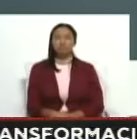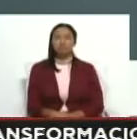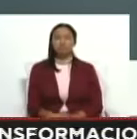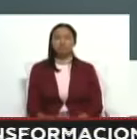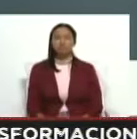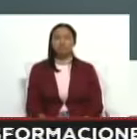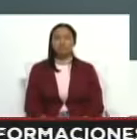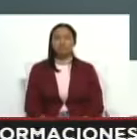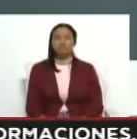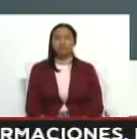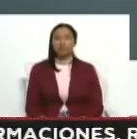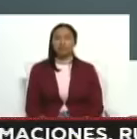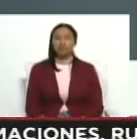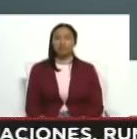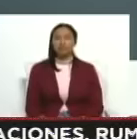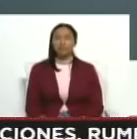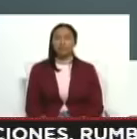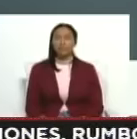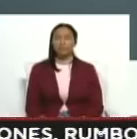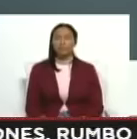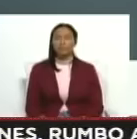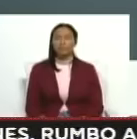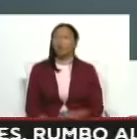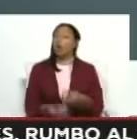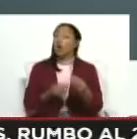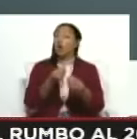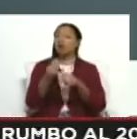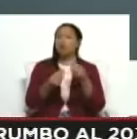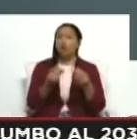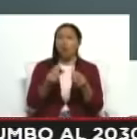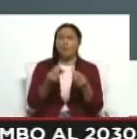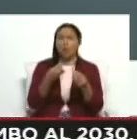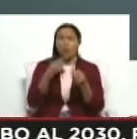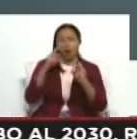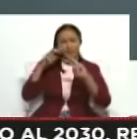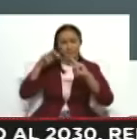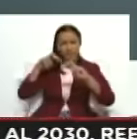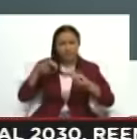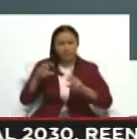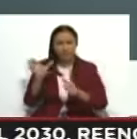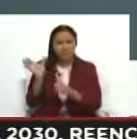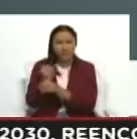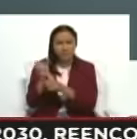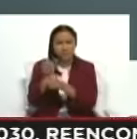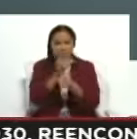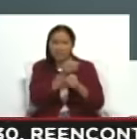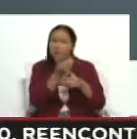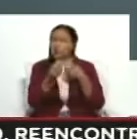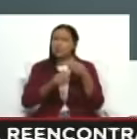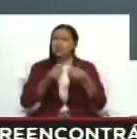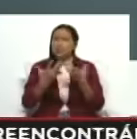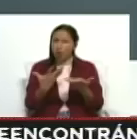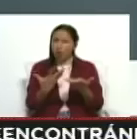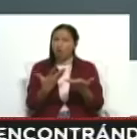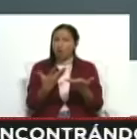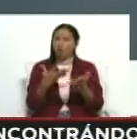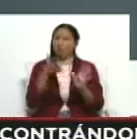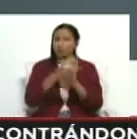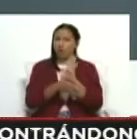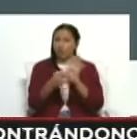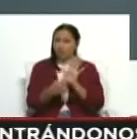Los detalles de cómo fuimos logrando llegar a esto que estoy aquí